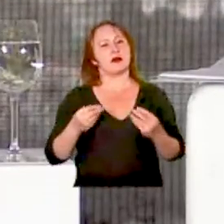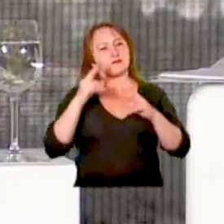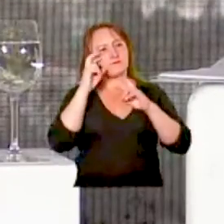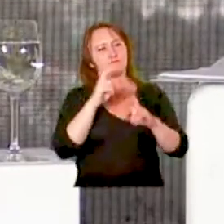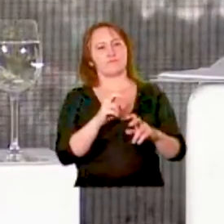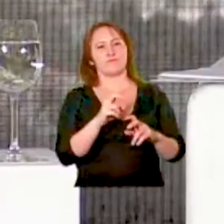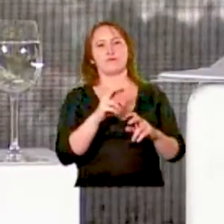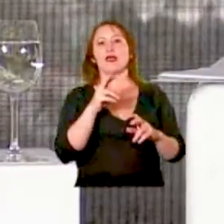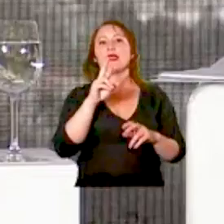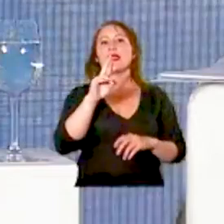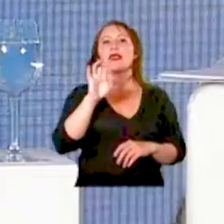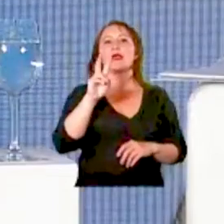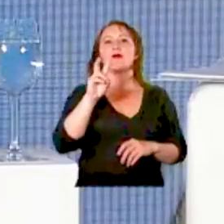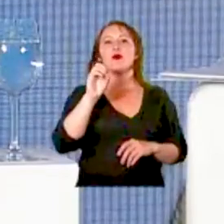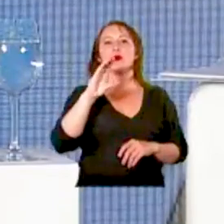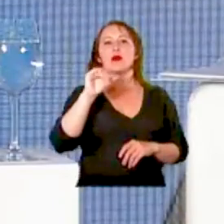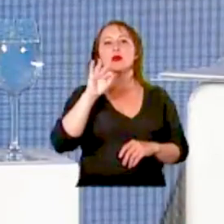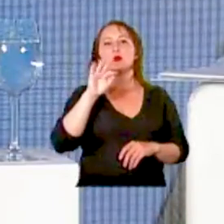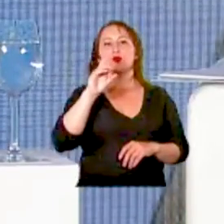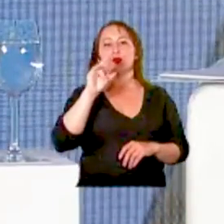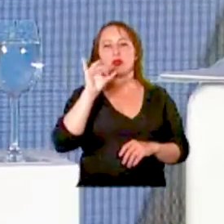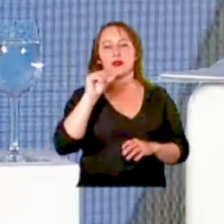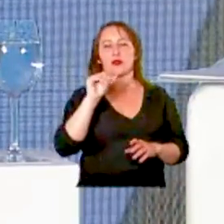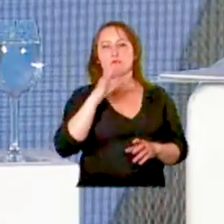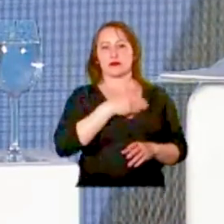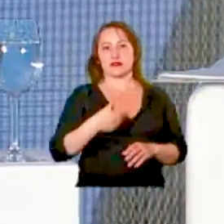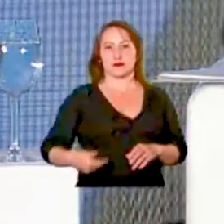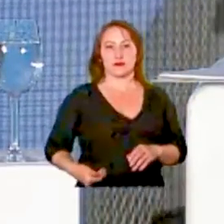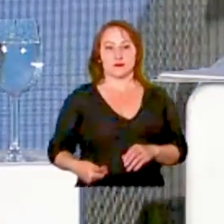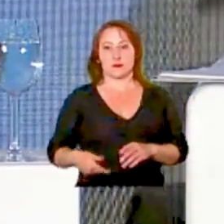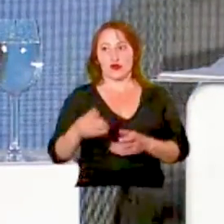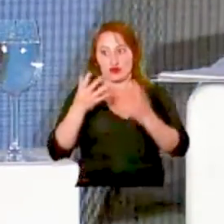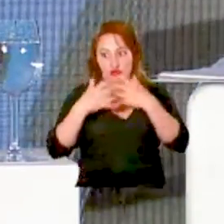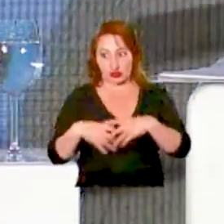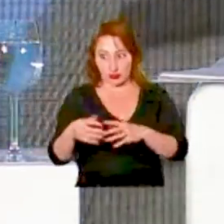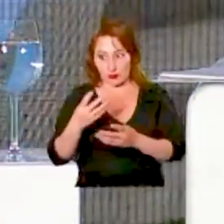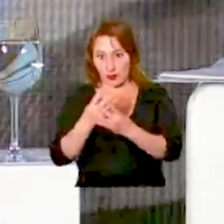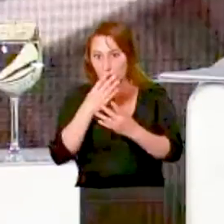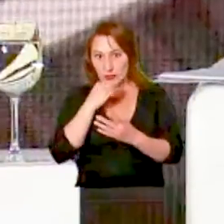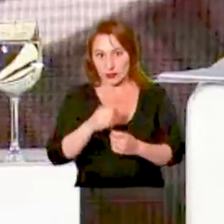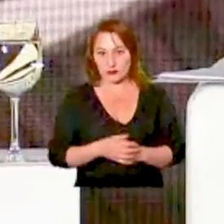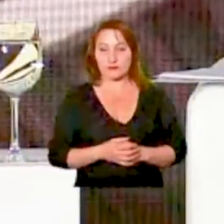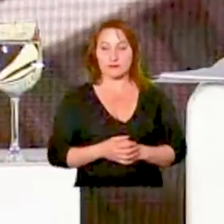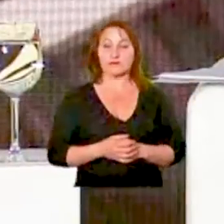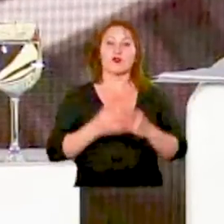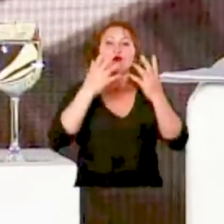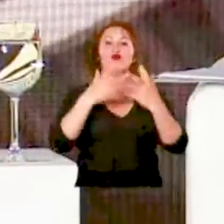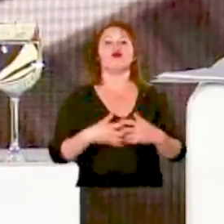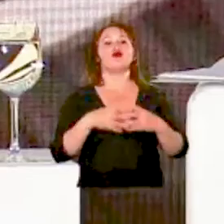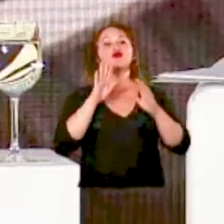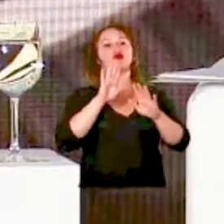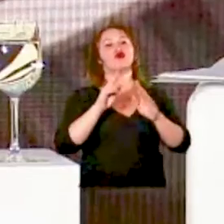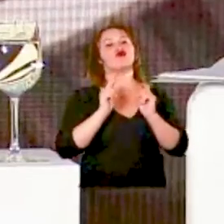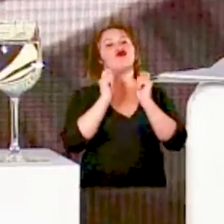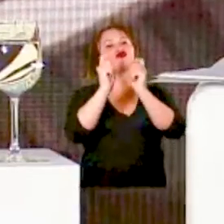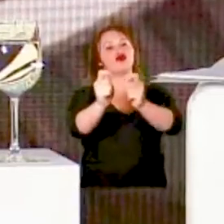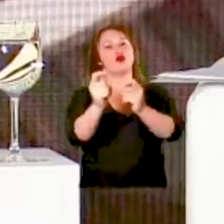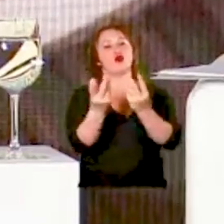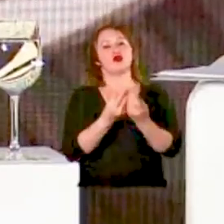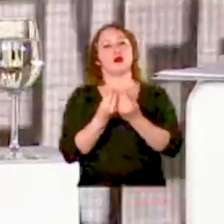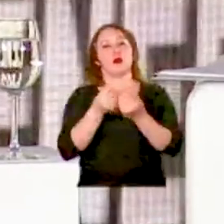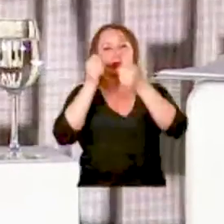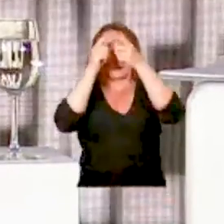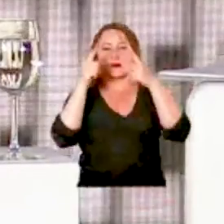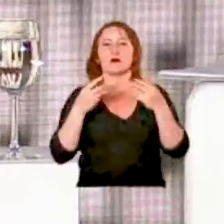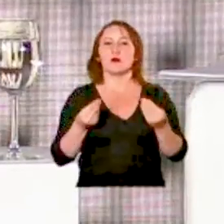las revocatorias de candidaturas electorales, no es un funcionario penal. Le dio funciones al Consejo de Estado para trabajar también